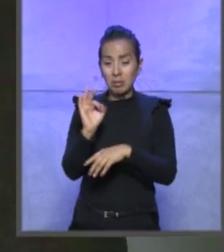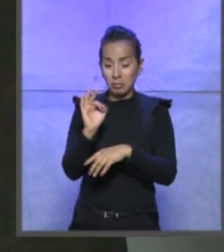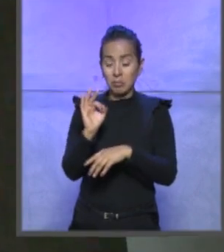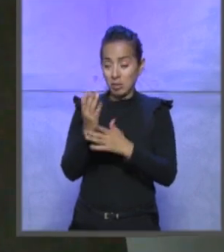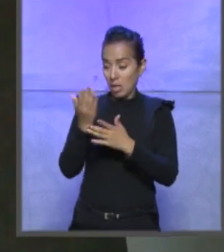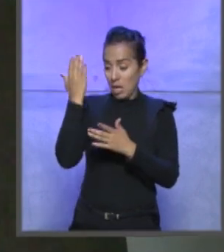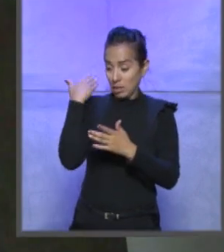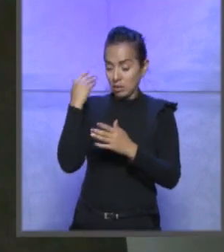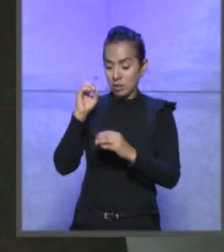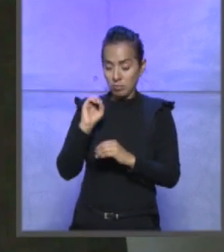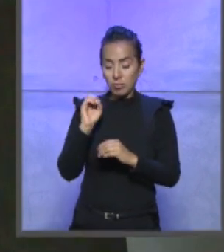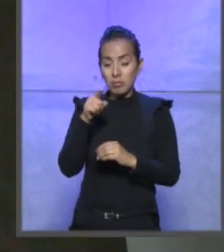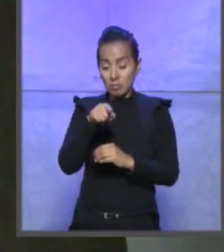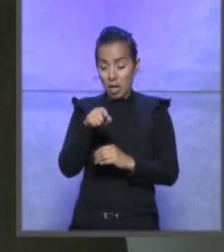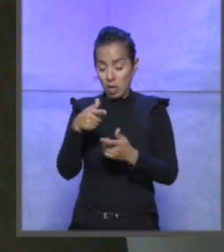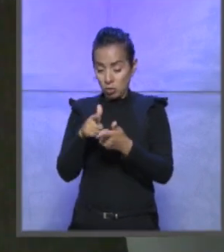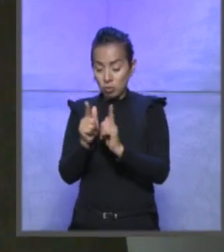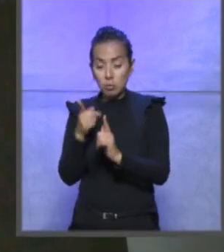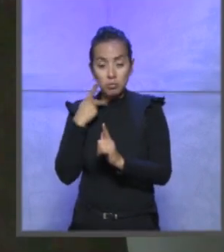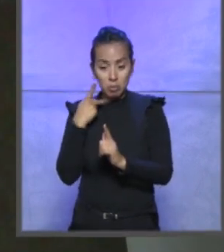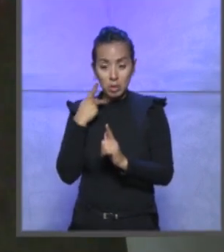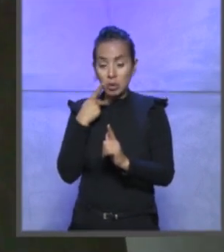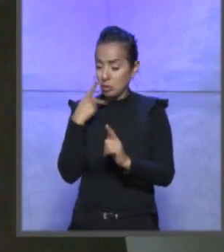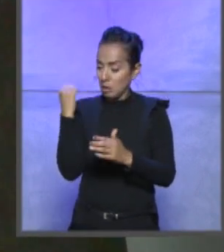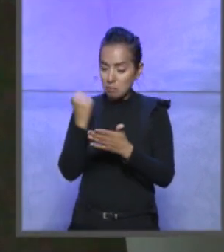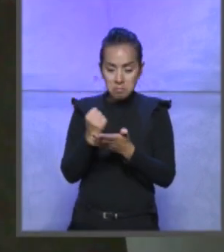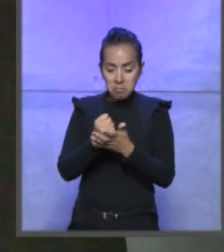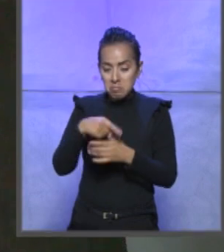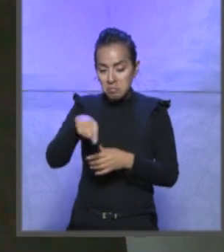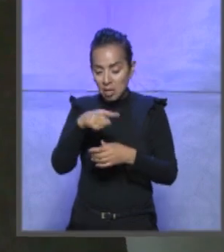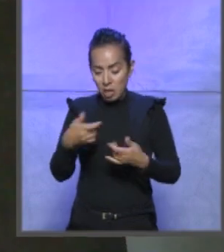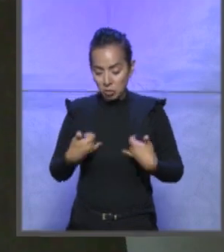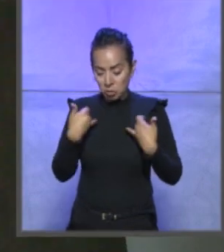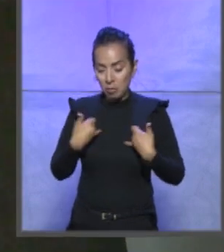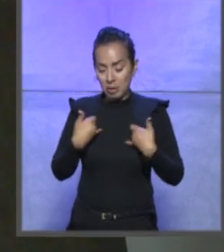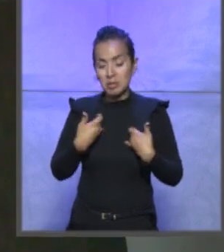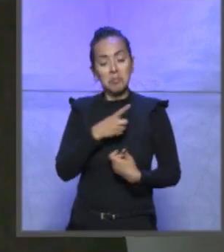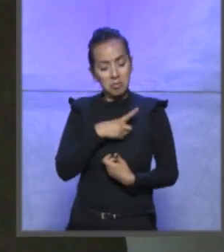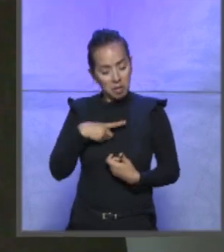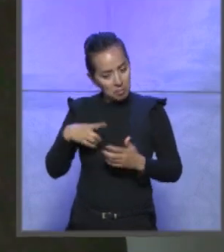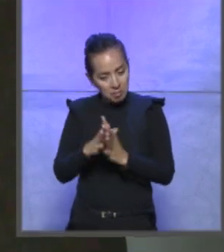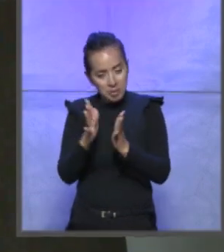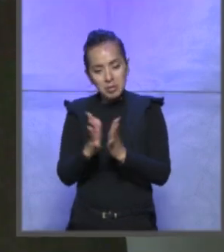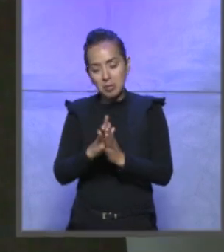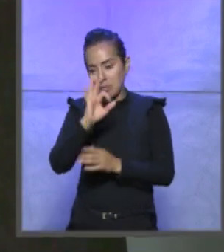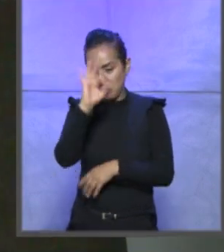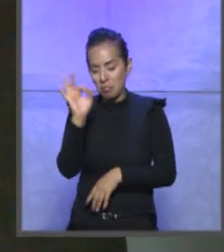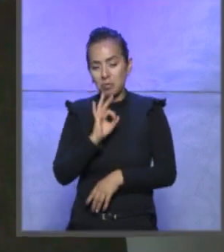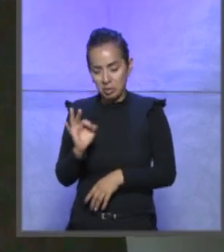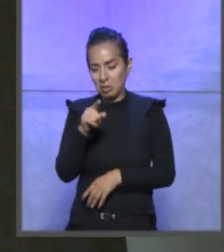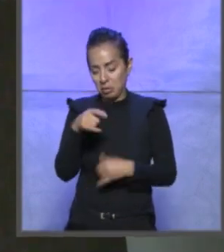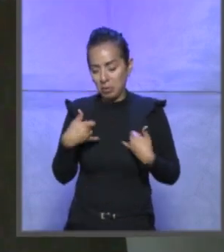se obligó a los partidos políticos que los jóvenes tuvieran participación, pero ¿hasta qué punto era su participación? A lo